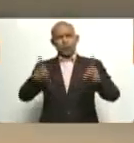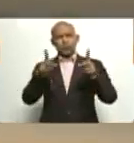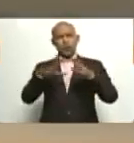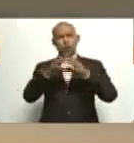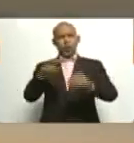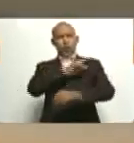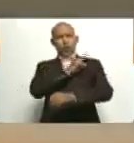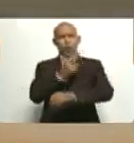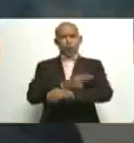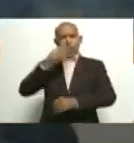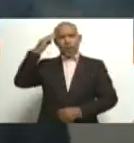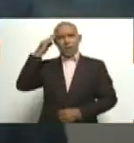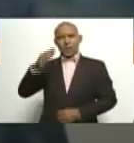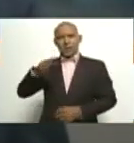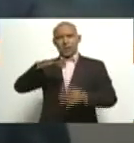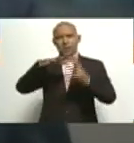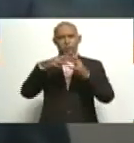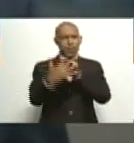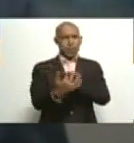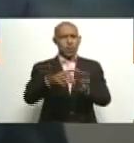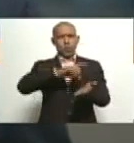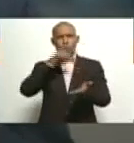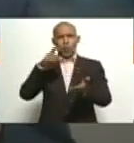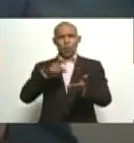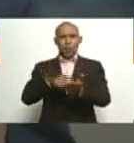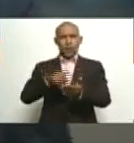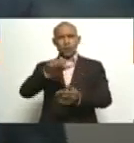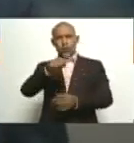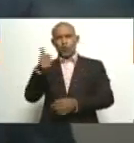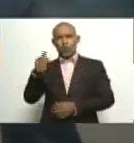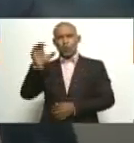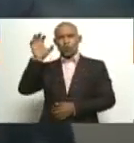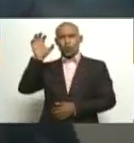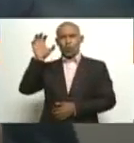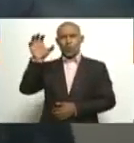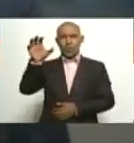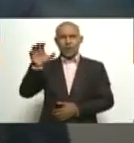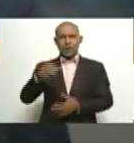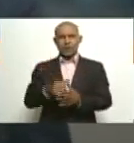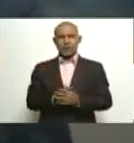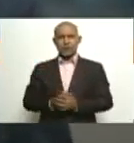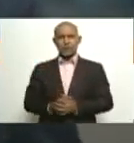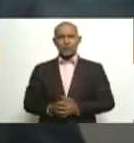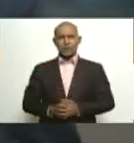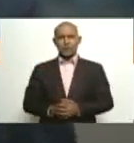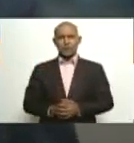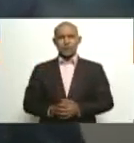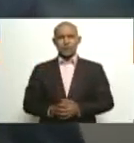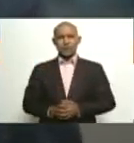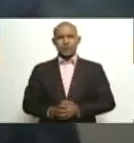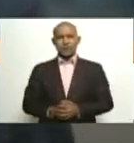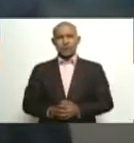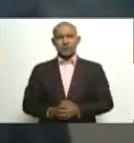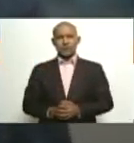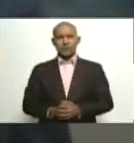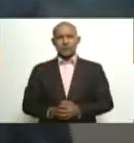poder militar para destruir a Hamas y convertir a Gaza en una ciudad en ruinas.